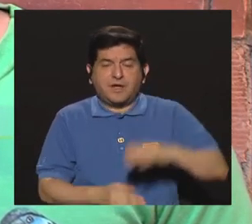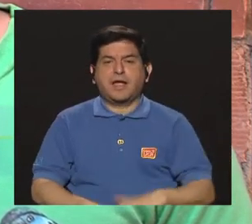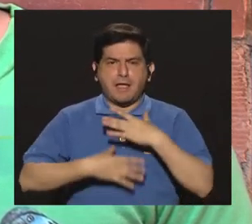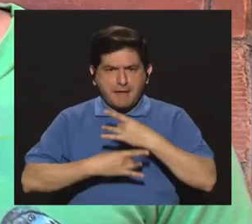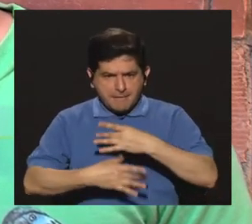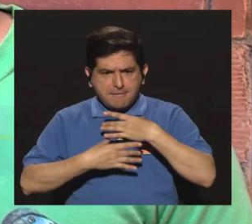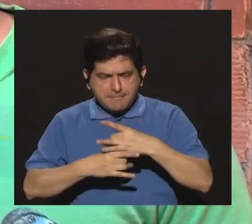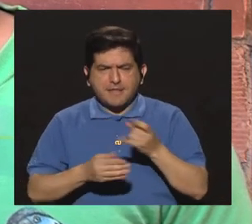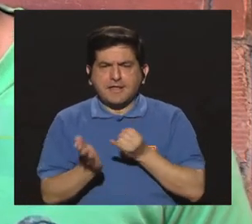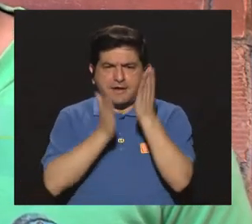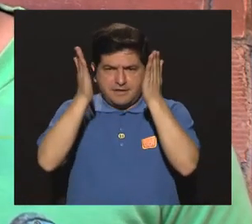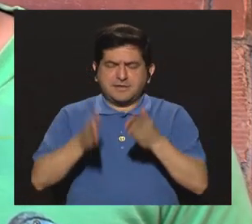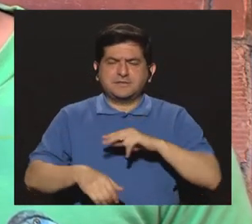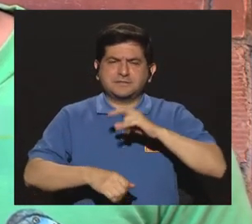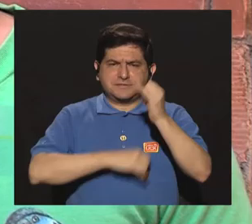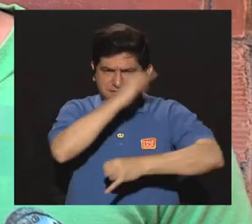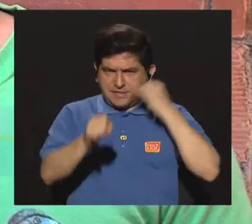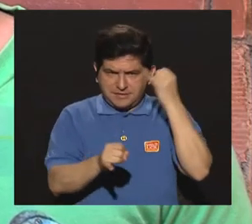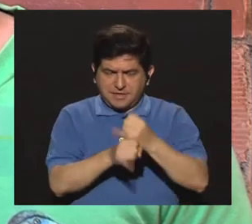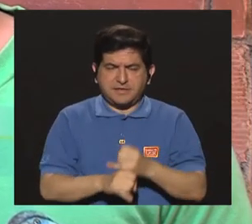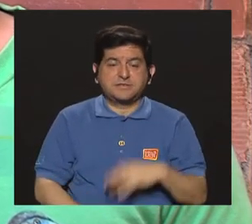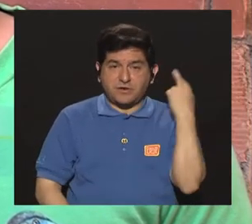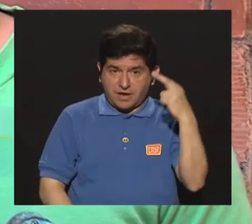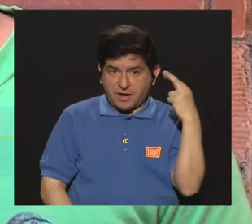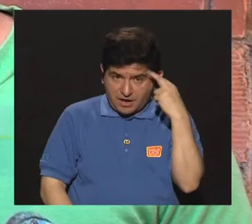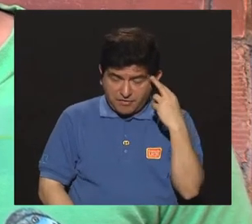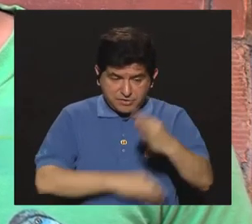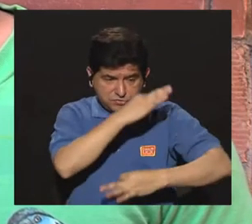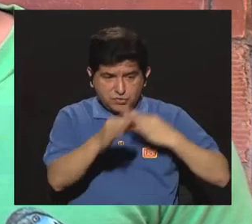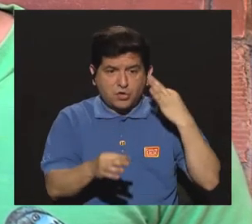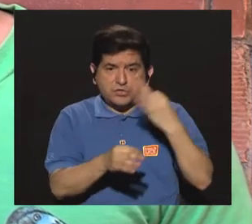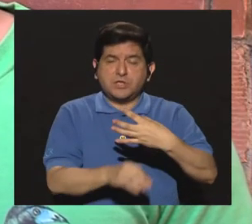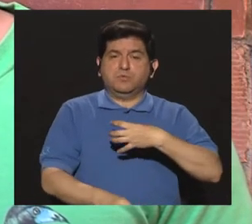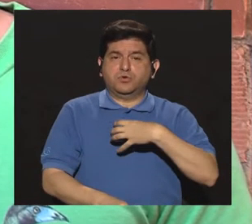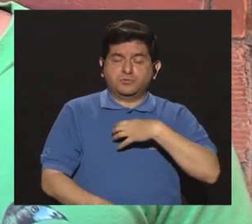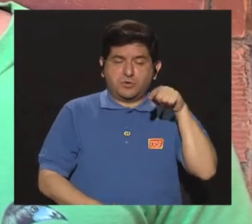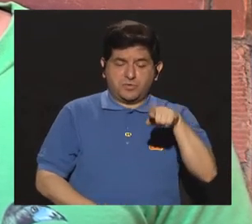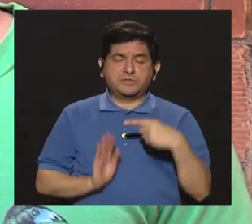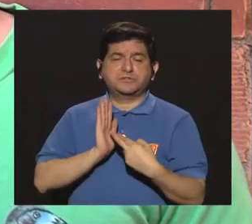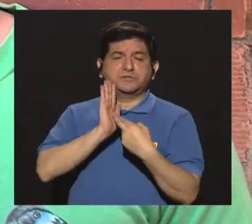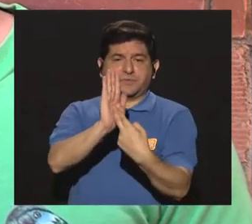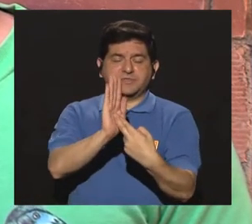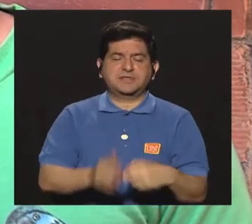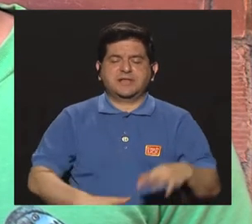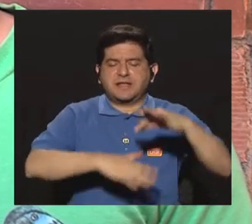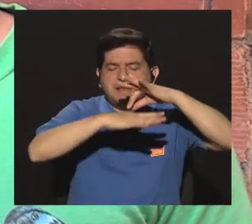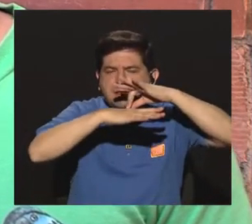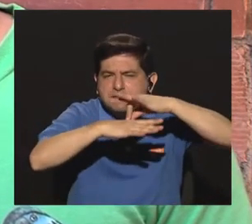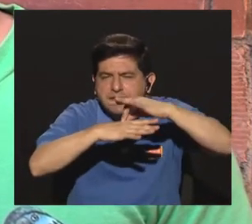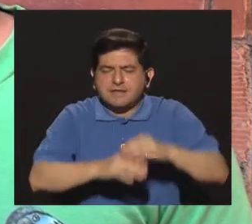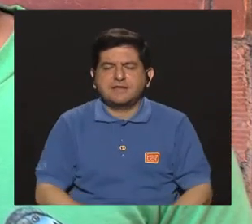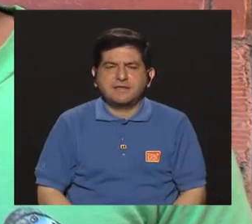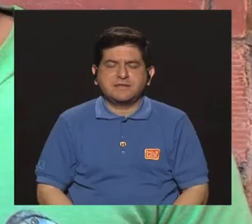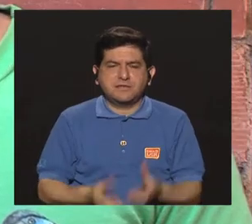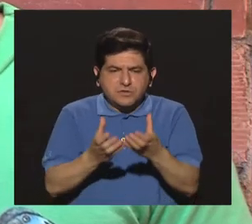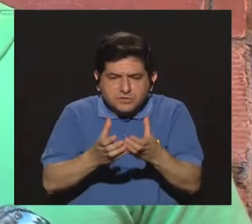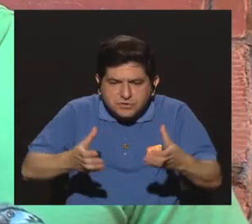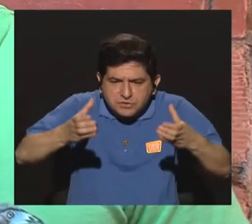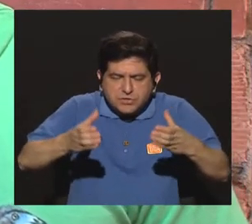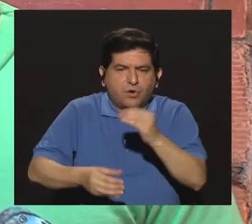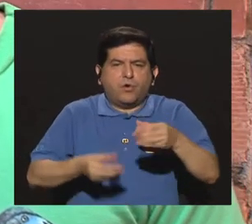la atención a investigadores internacionales por la cantidad de especies endémicas que tenemos representadas en tejidos en